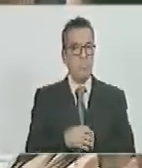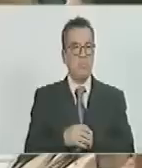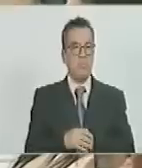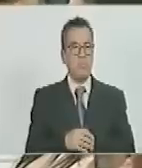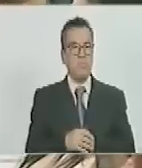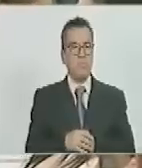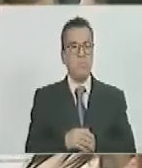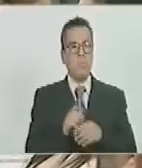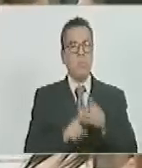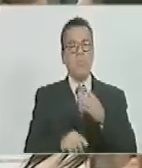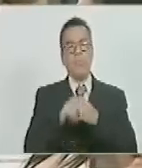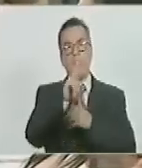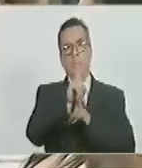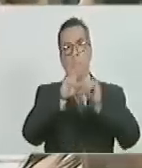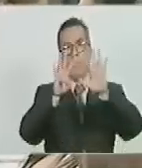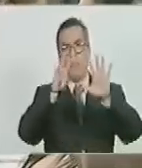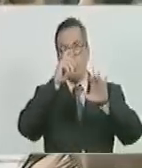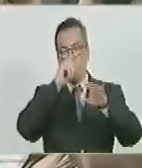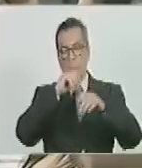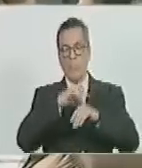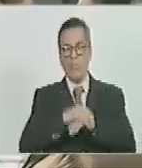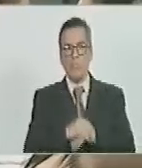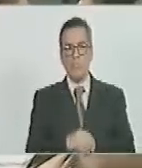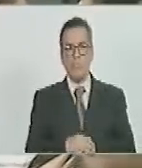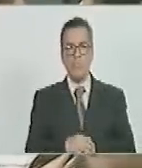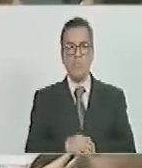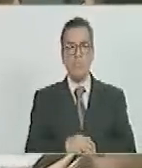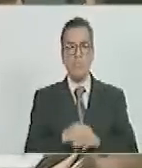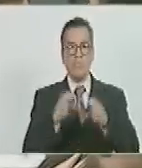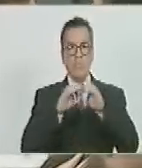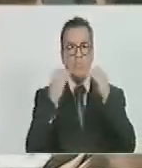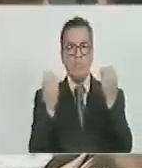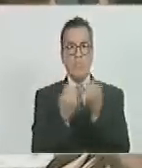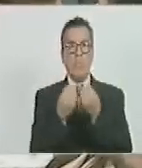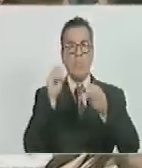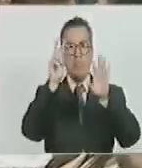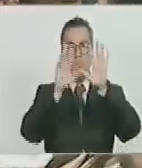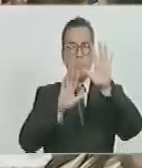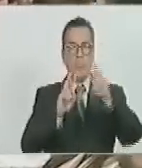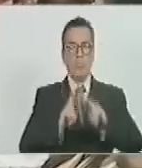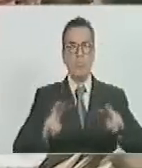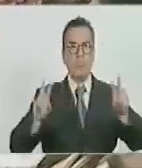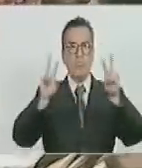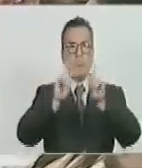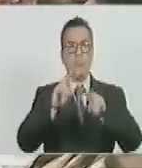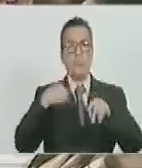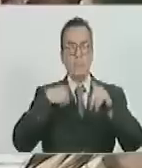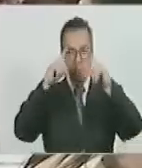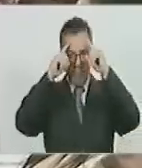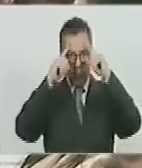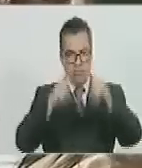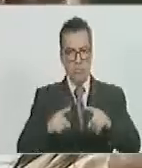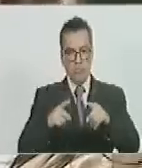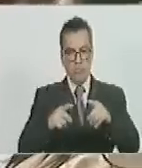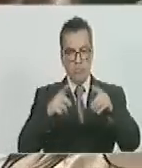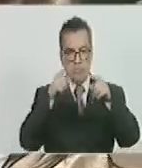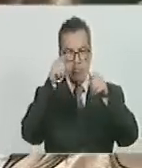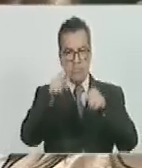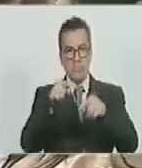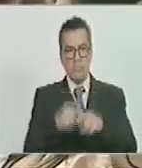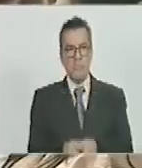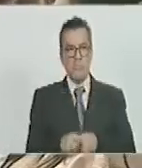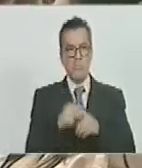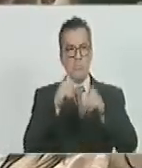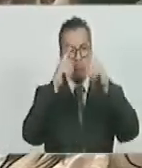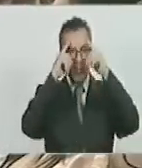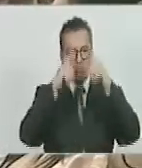Hace 29 años, la Organización de las Naciones Unidas decretó que